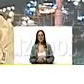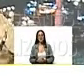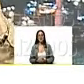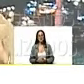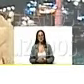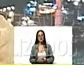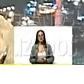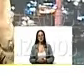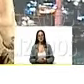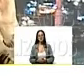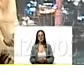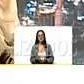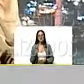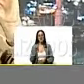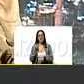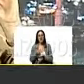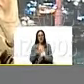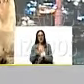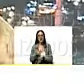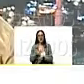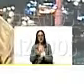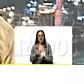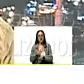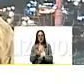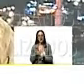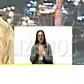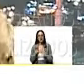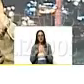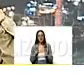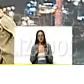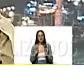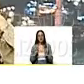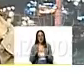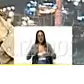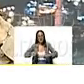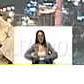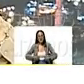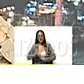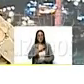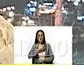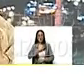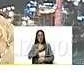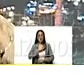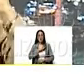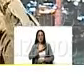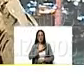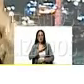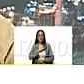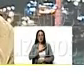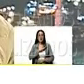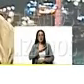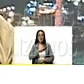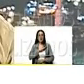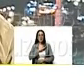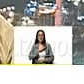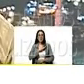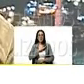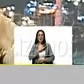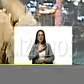Llegaremos a donde tenemos que llegar. Eso sí, con esfuerzo propio, con trabajo